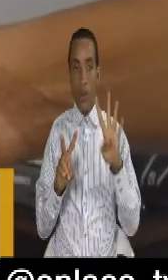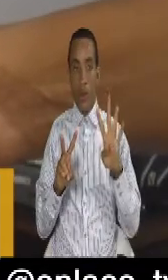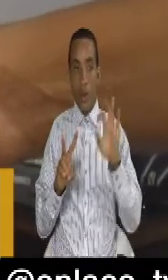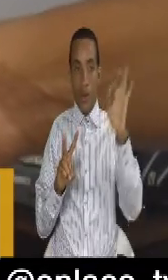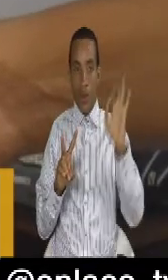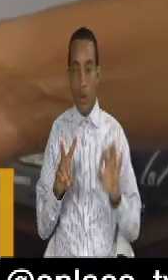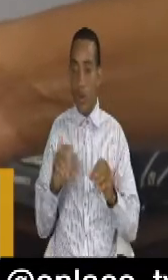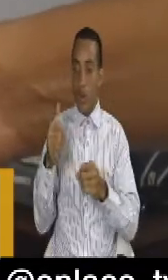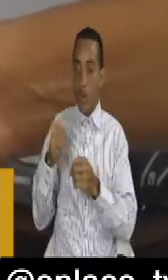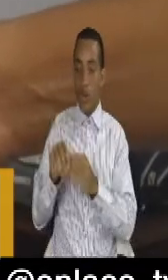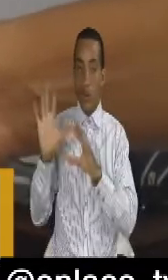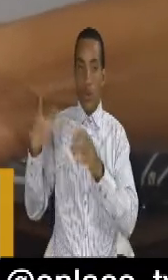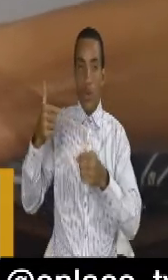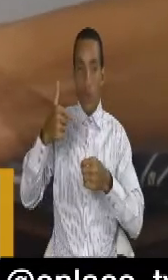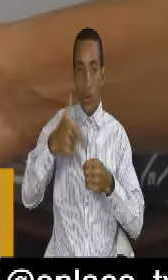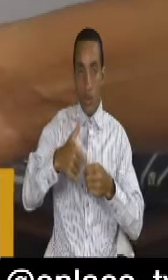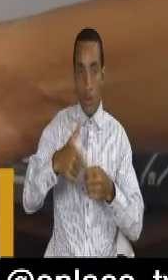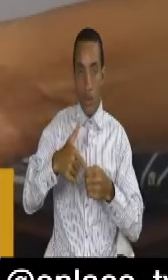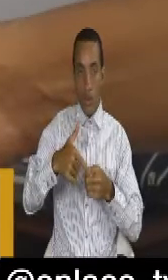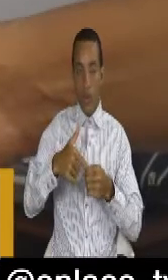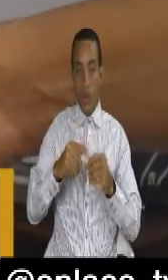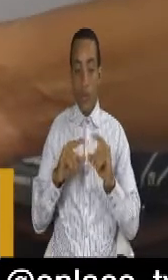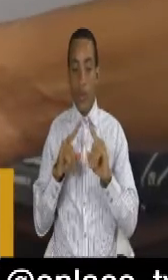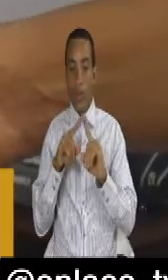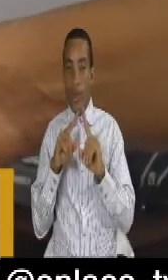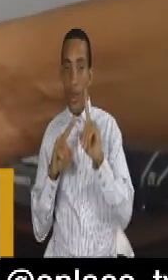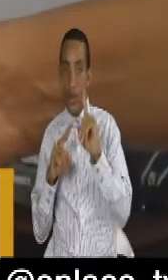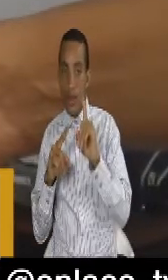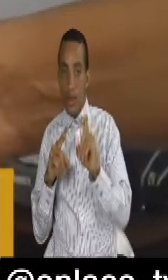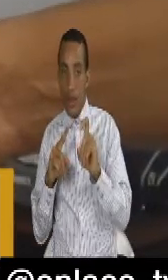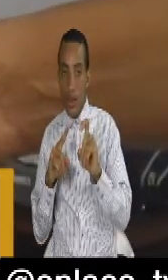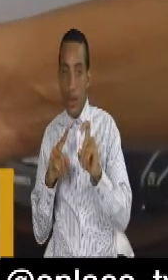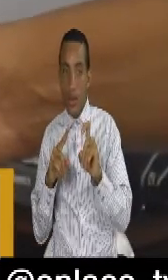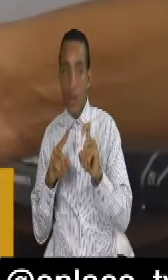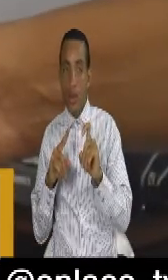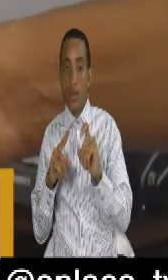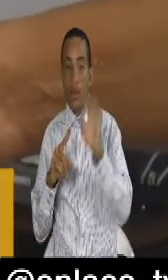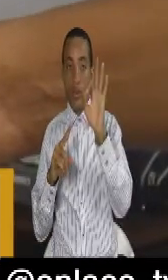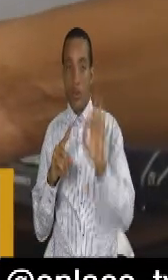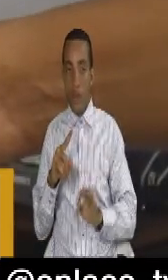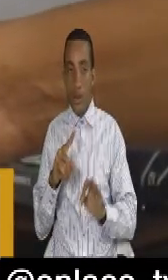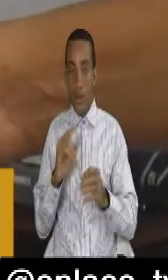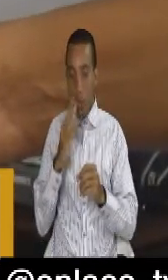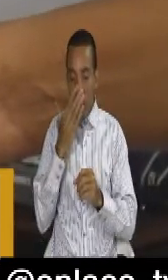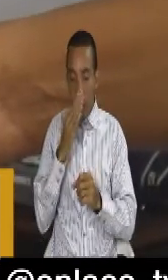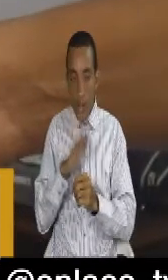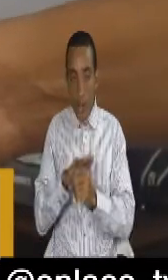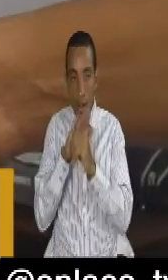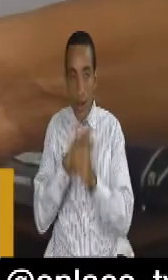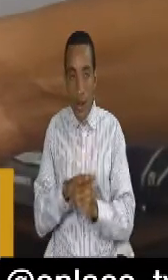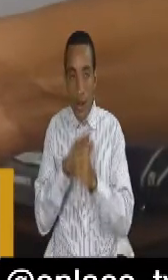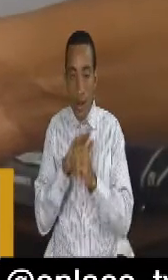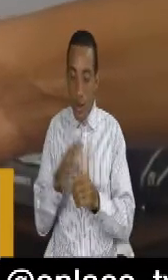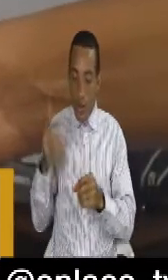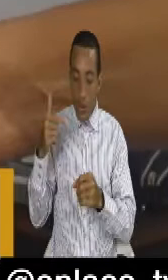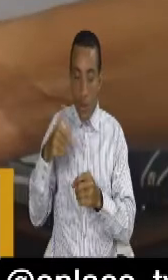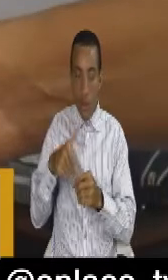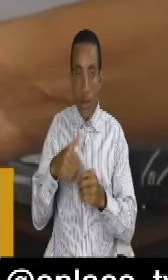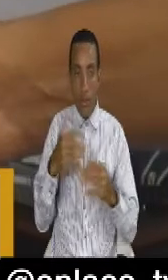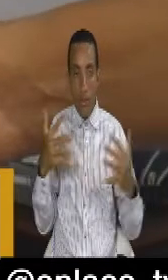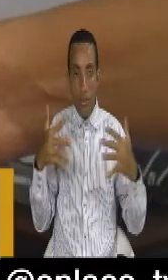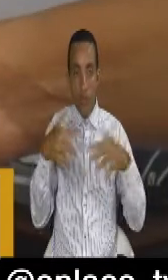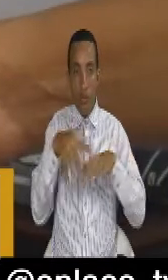Ecopetrol, llamémoslo así, y un 6% de alcohol carburante. La mezcla obedece,